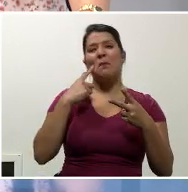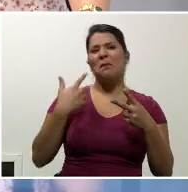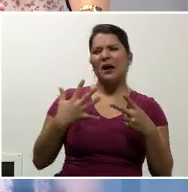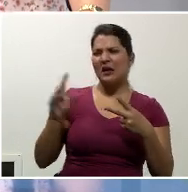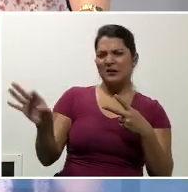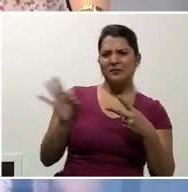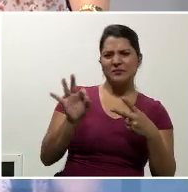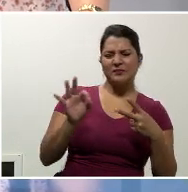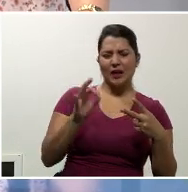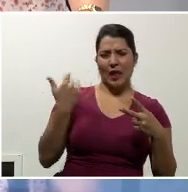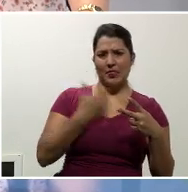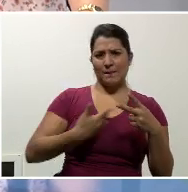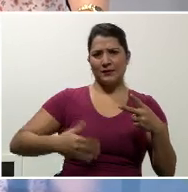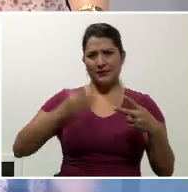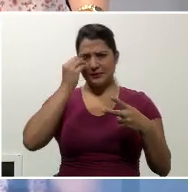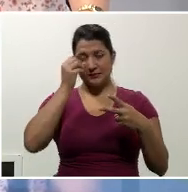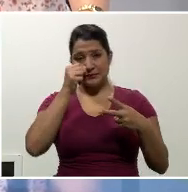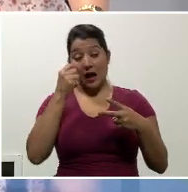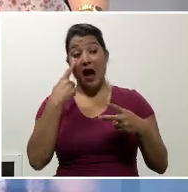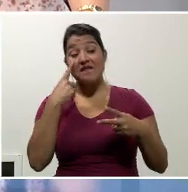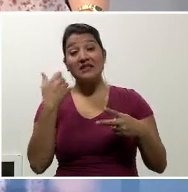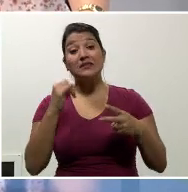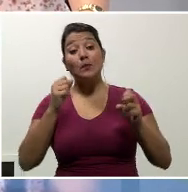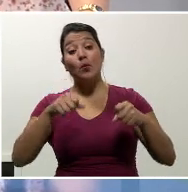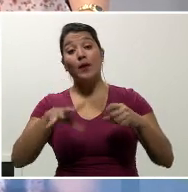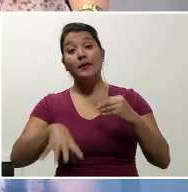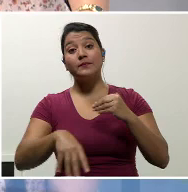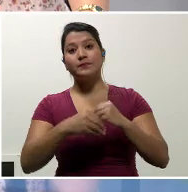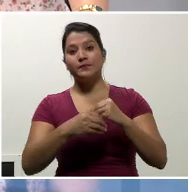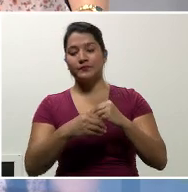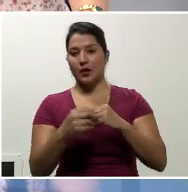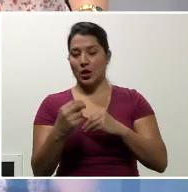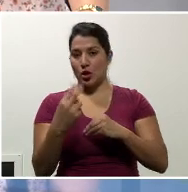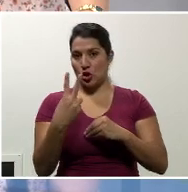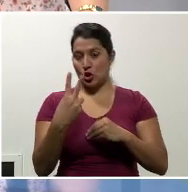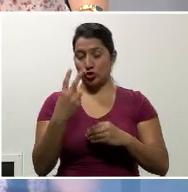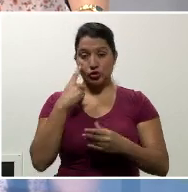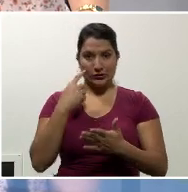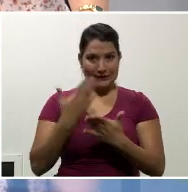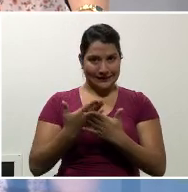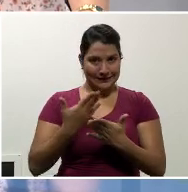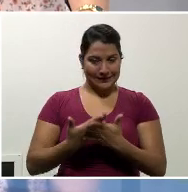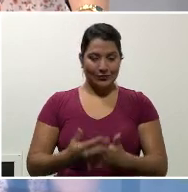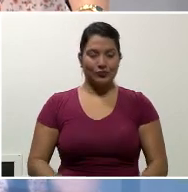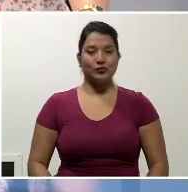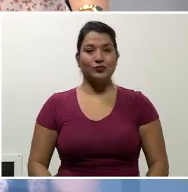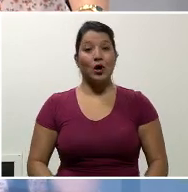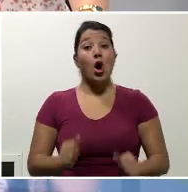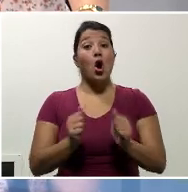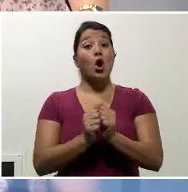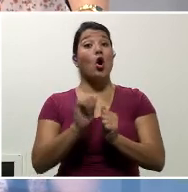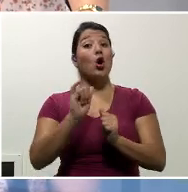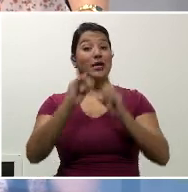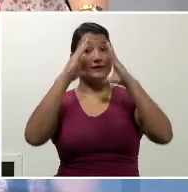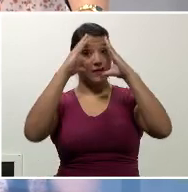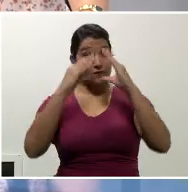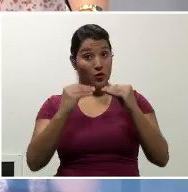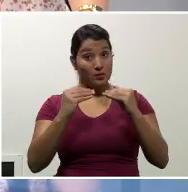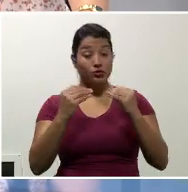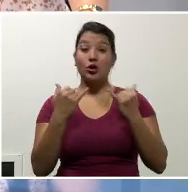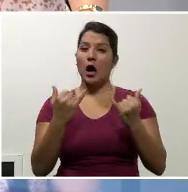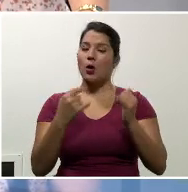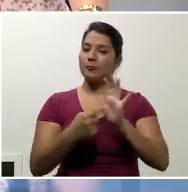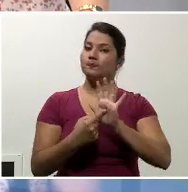dos testigos propuestos por la defensa. Con toda esta información y otras noticias, vamos a presentarles